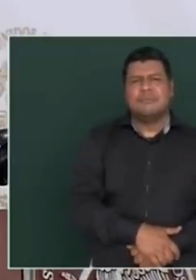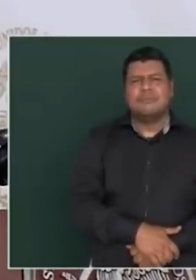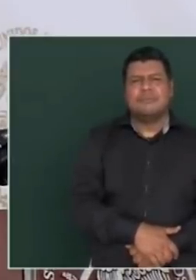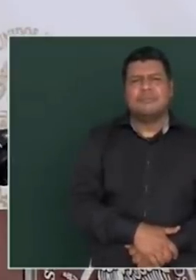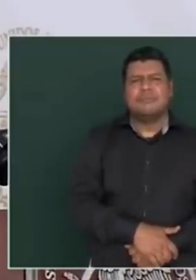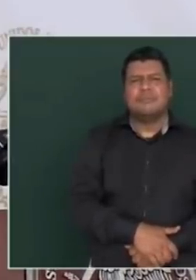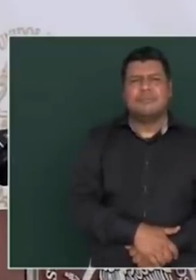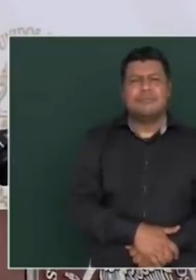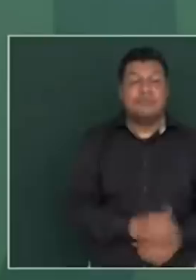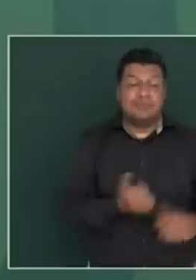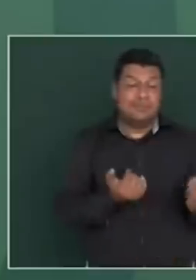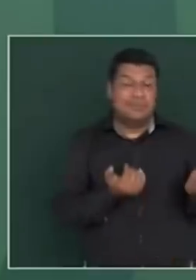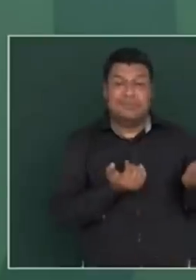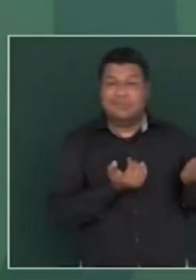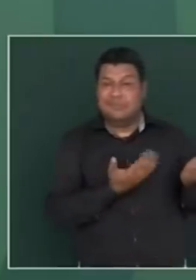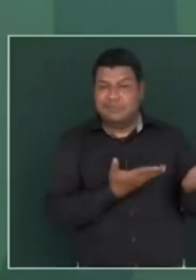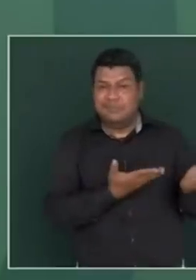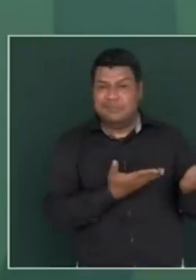Un personaje